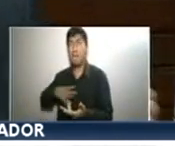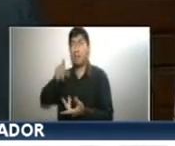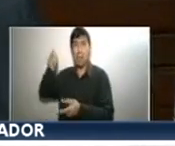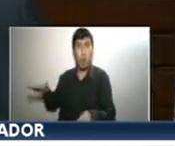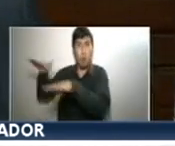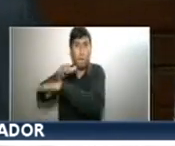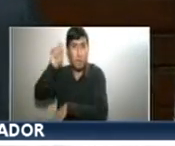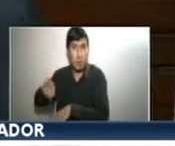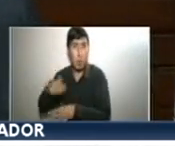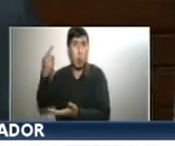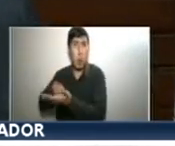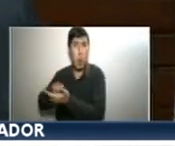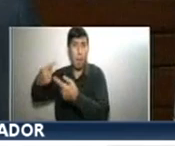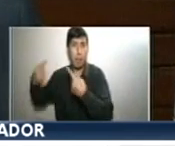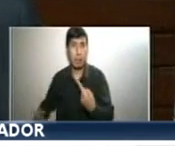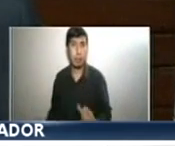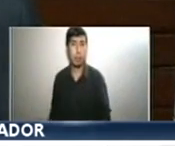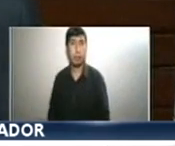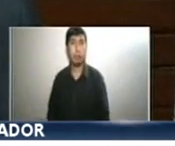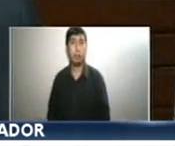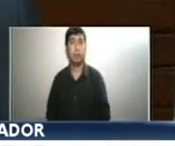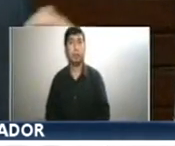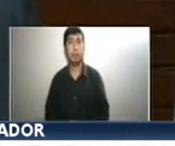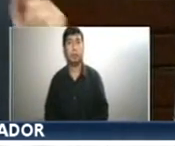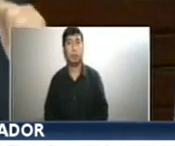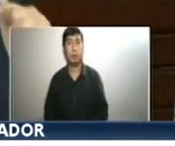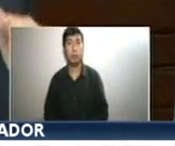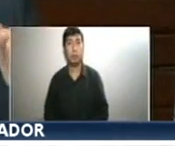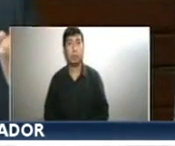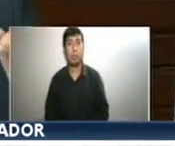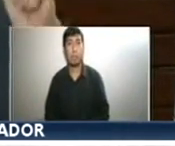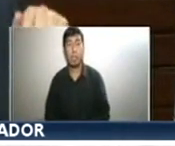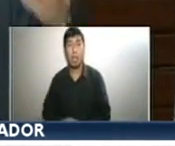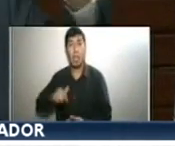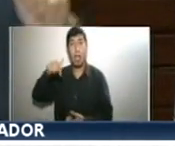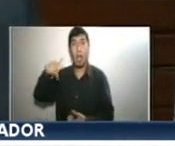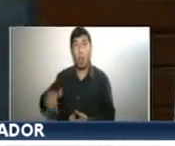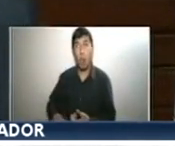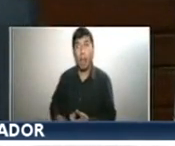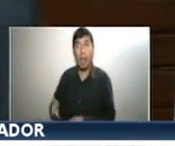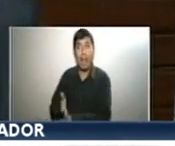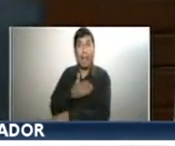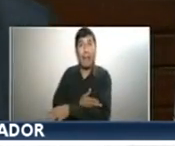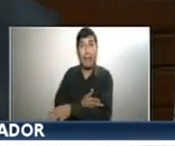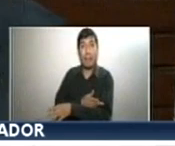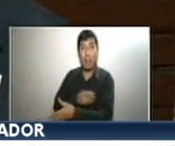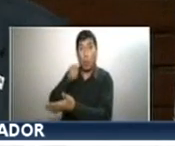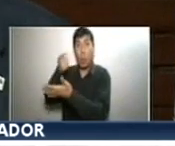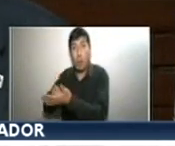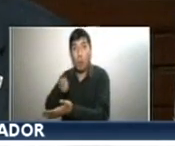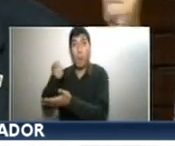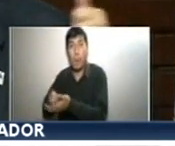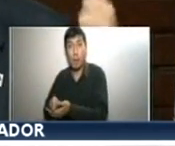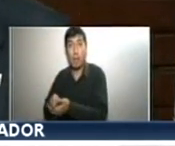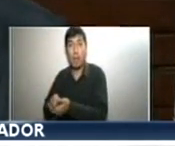claro pu con el ahorro que vamos a hacer del alquiler que se pagaba de las máquinas vamos a pagar las cuotas